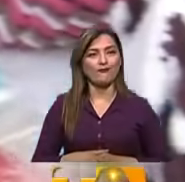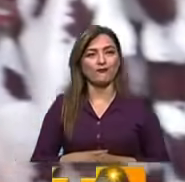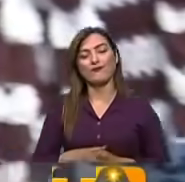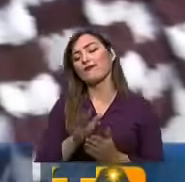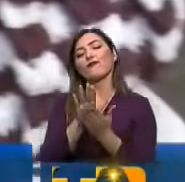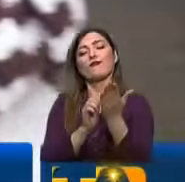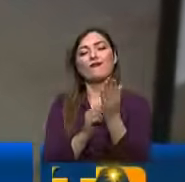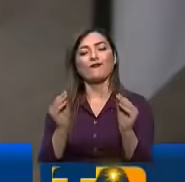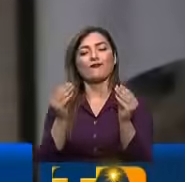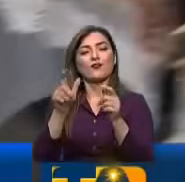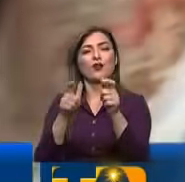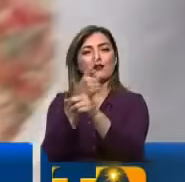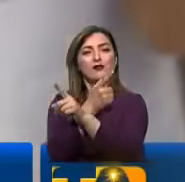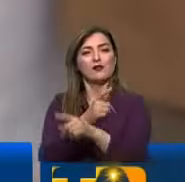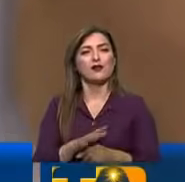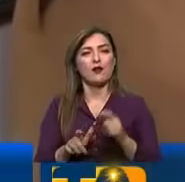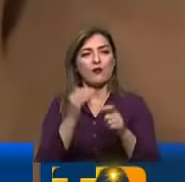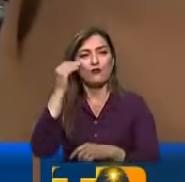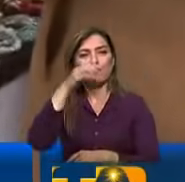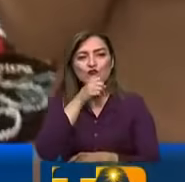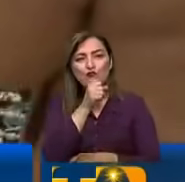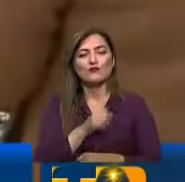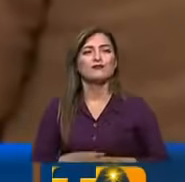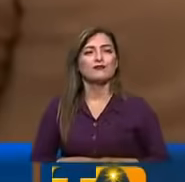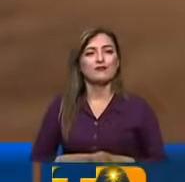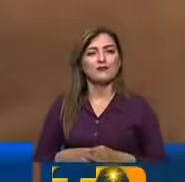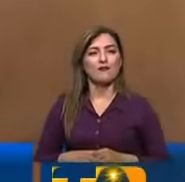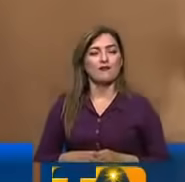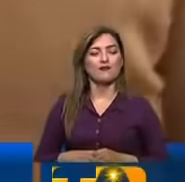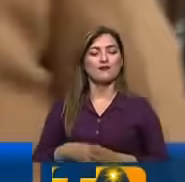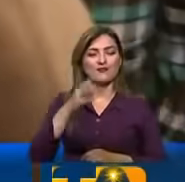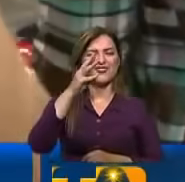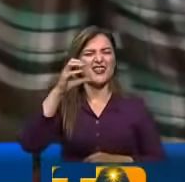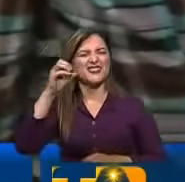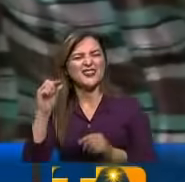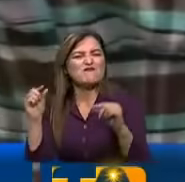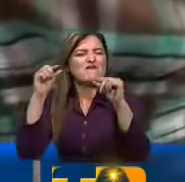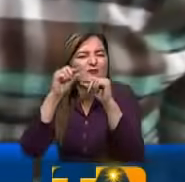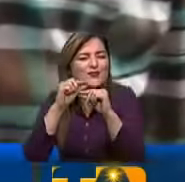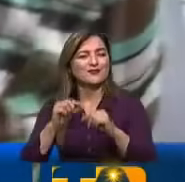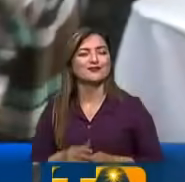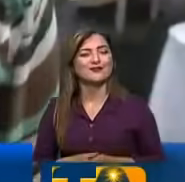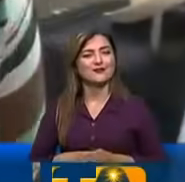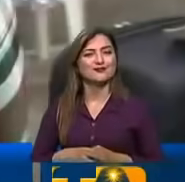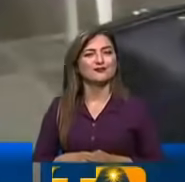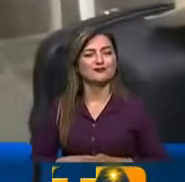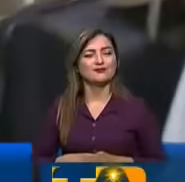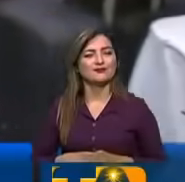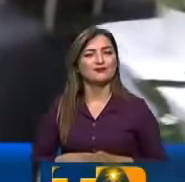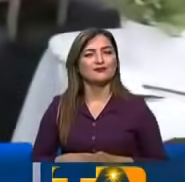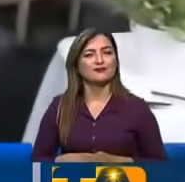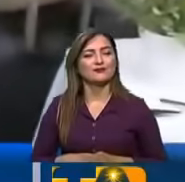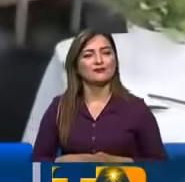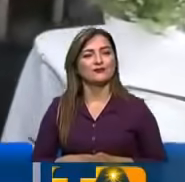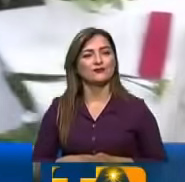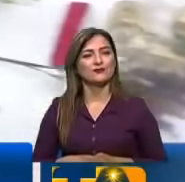con jóvenes, con personas con discapacidad, con personas adultas mayores, entre ellas el 60 y piquito, efectivamente. Y estamos en este